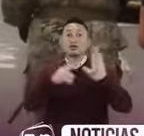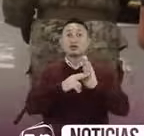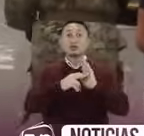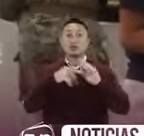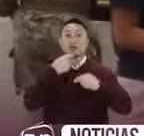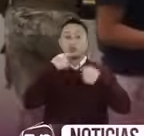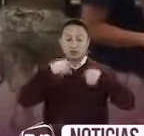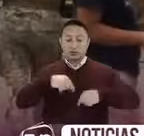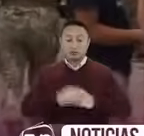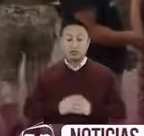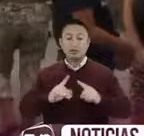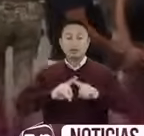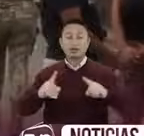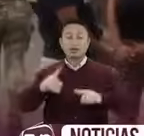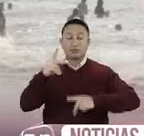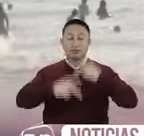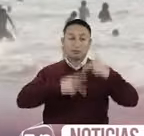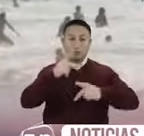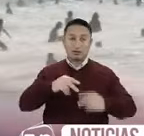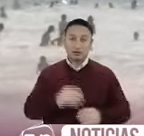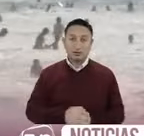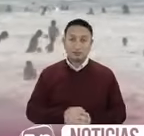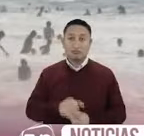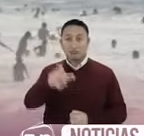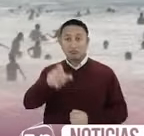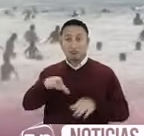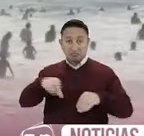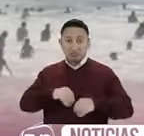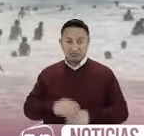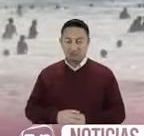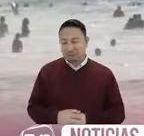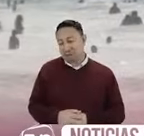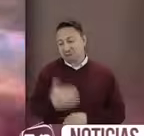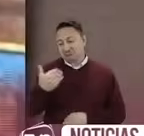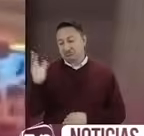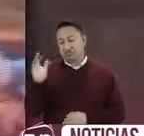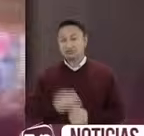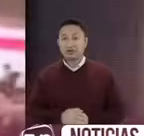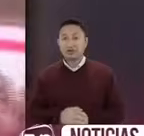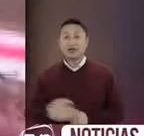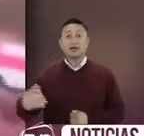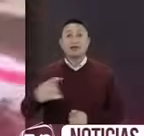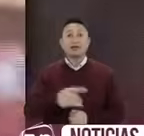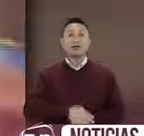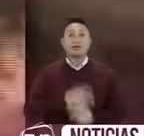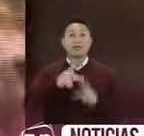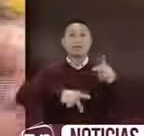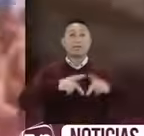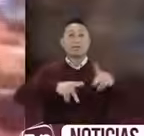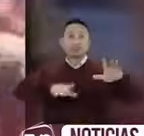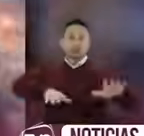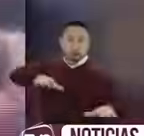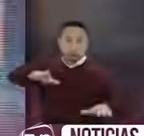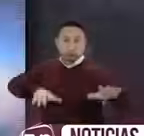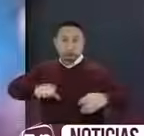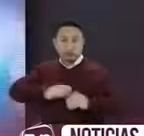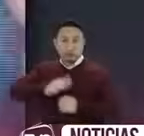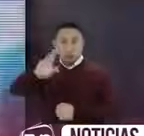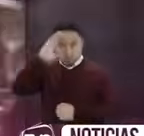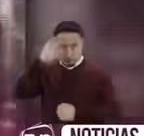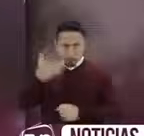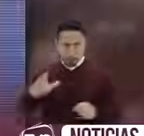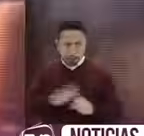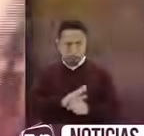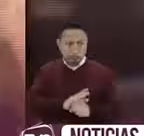diferentes balnearios no fueron del todo respetadas. En Montañita, al parecer, el número de uniformados no fue suficiente para controlar